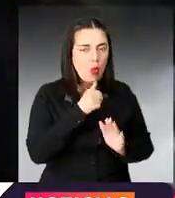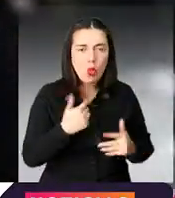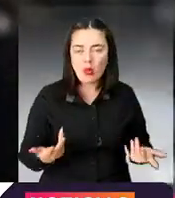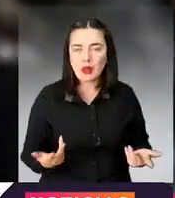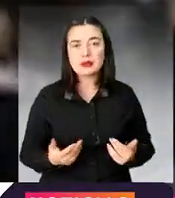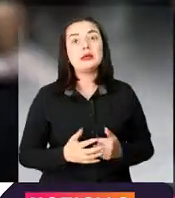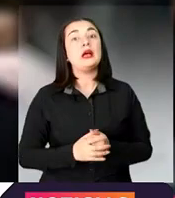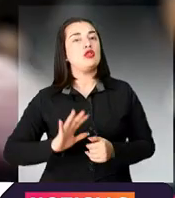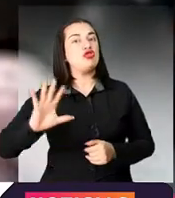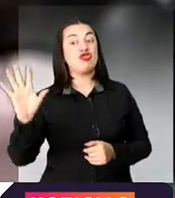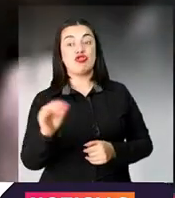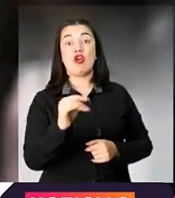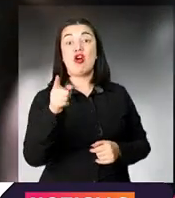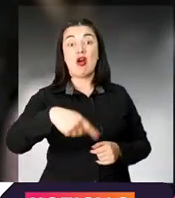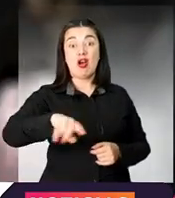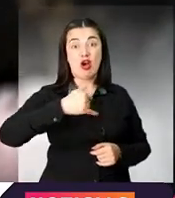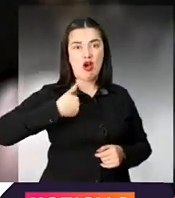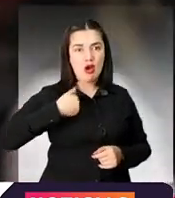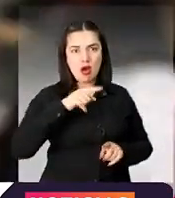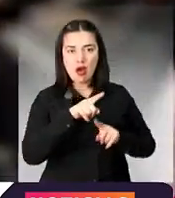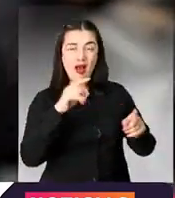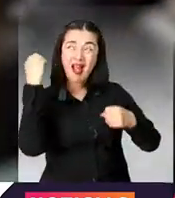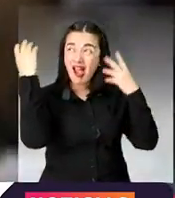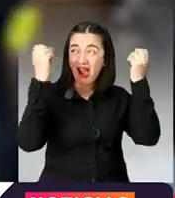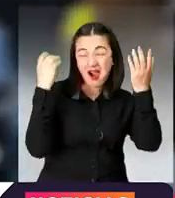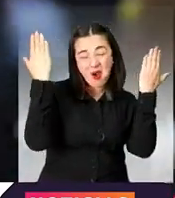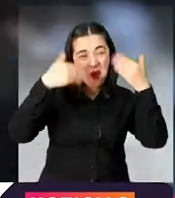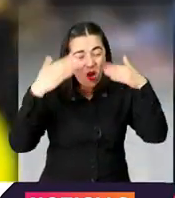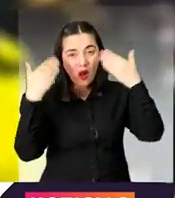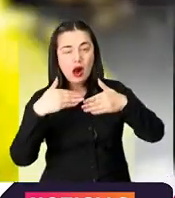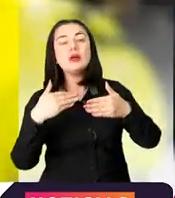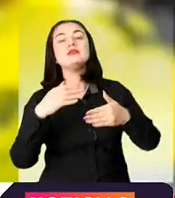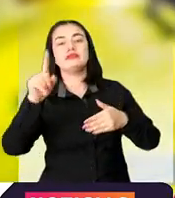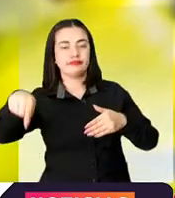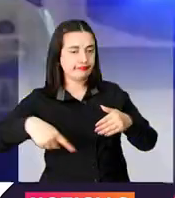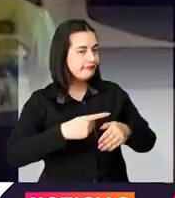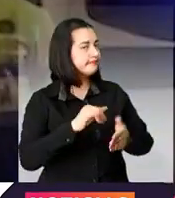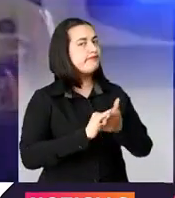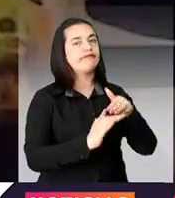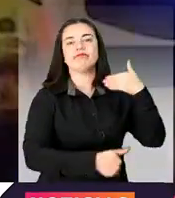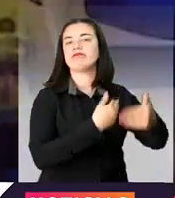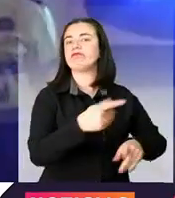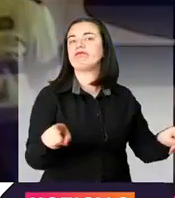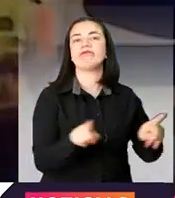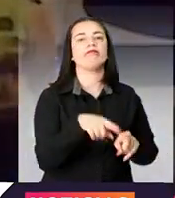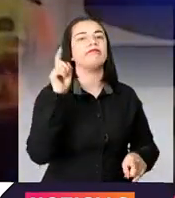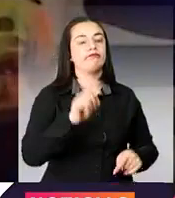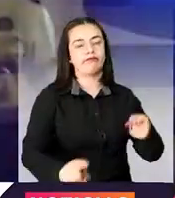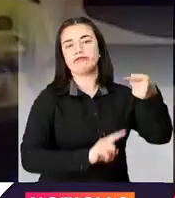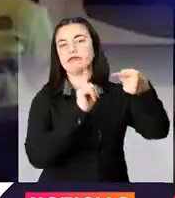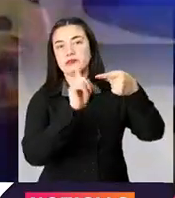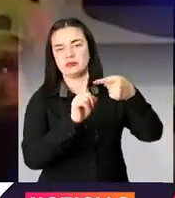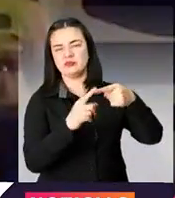los jóvenes que se han encontrado en fiestas clandestinas deben pasar por el mismo procedimiento. Procede